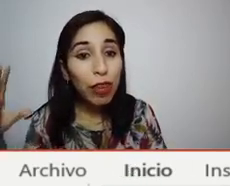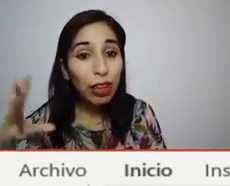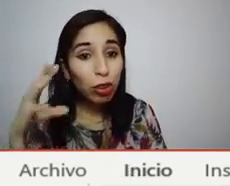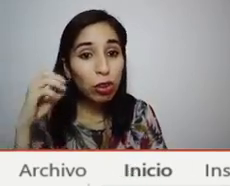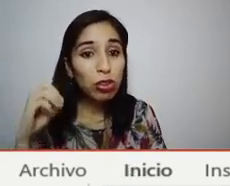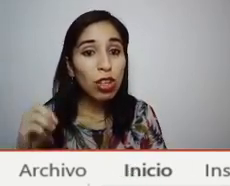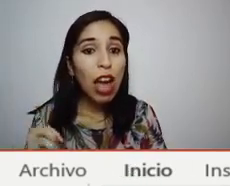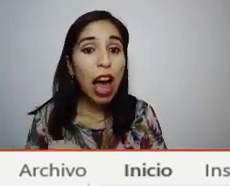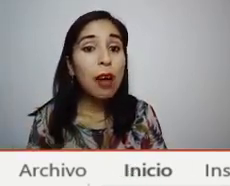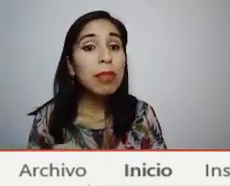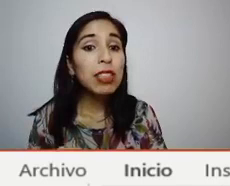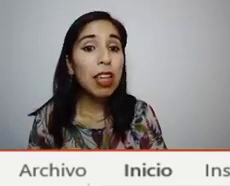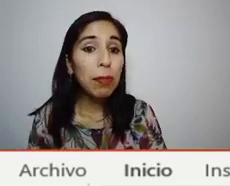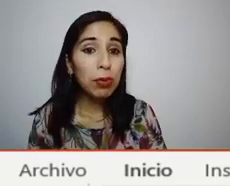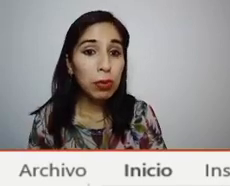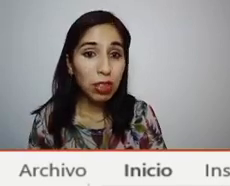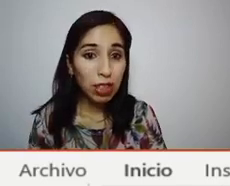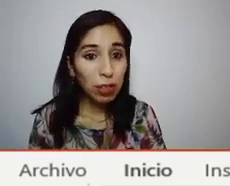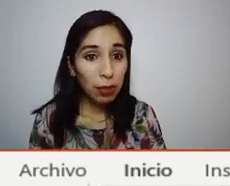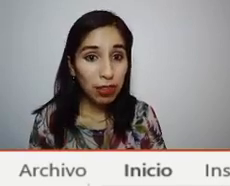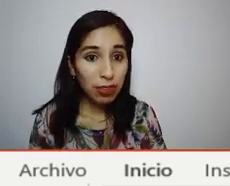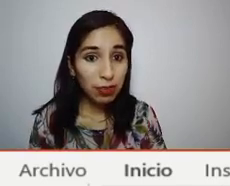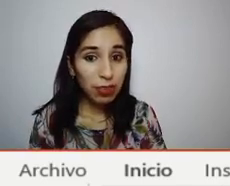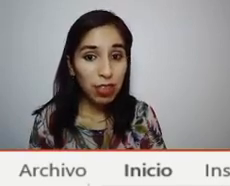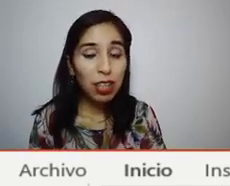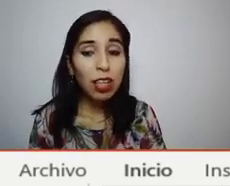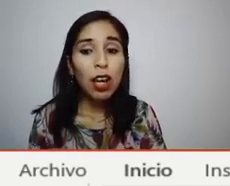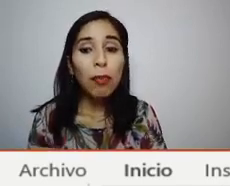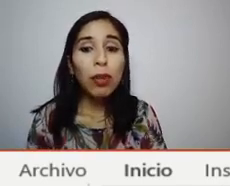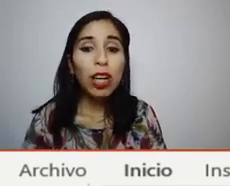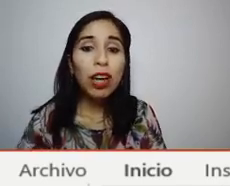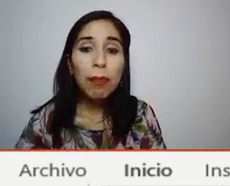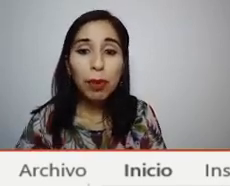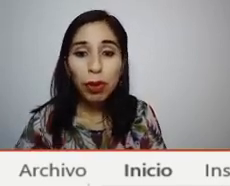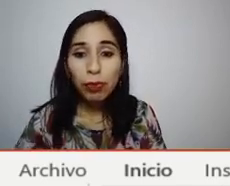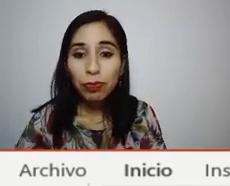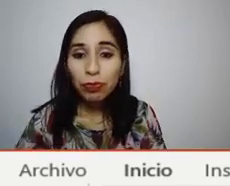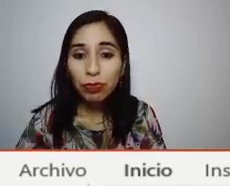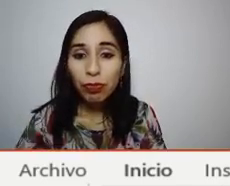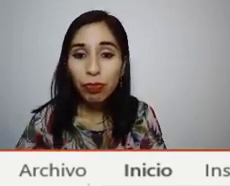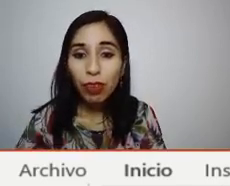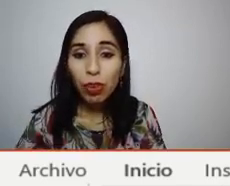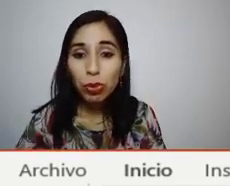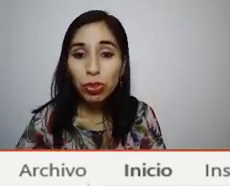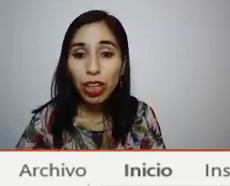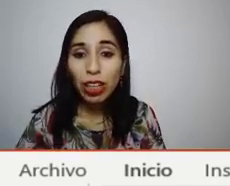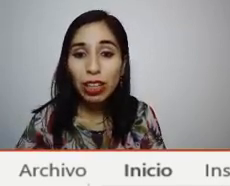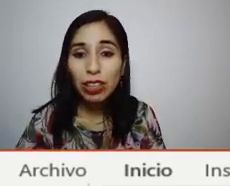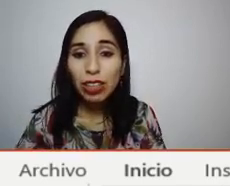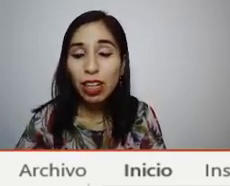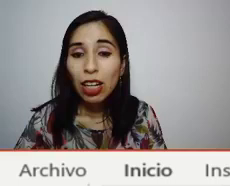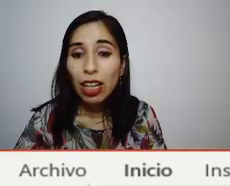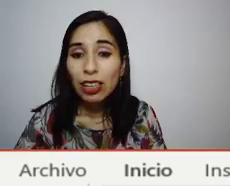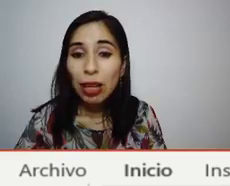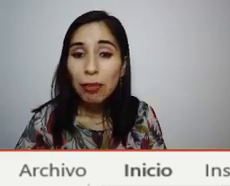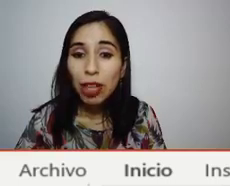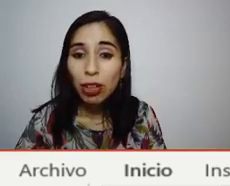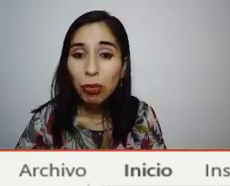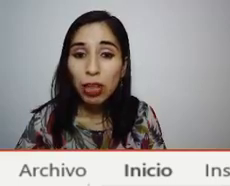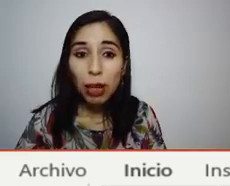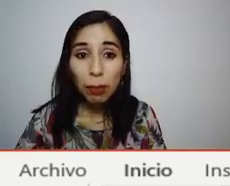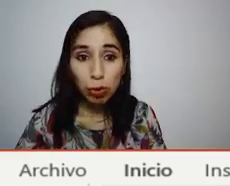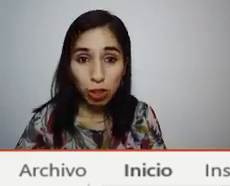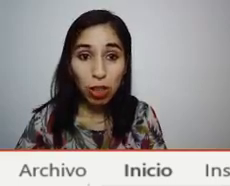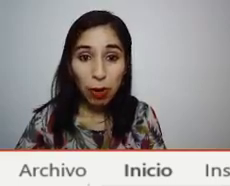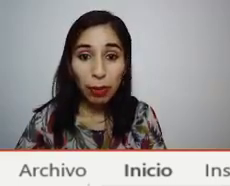efectos a mis diapositivas si por ejemplo ustedes están viendo